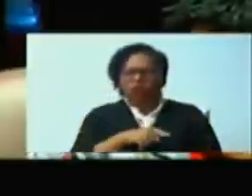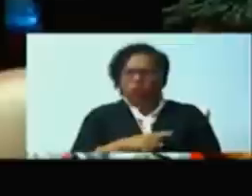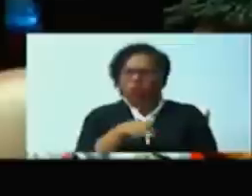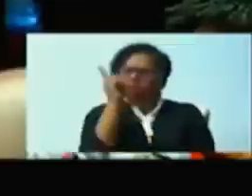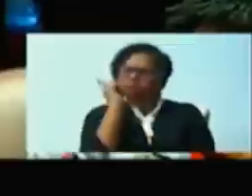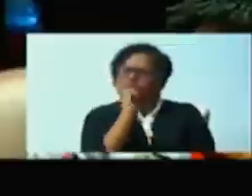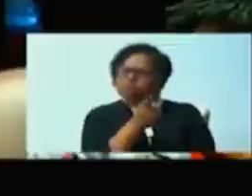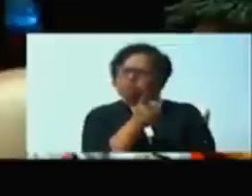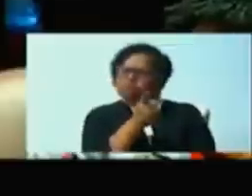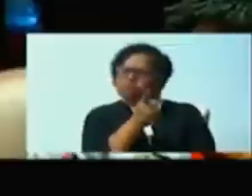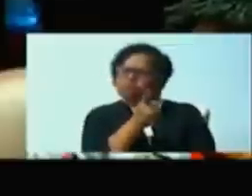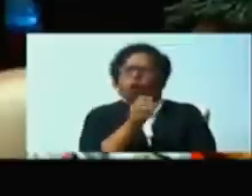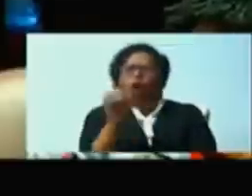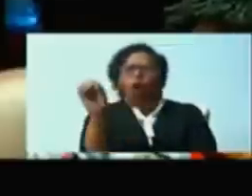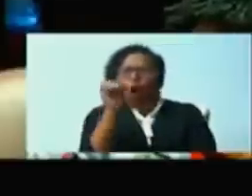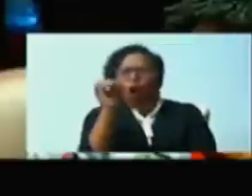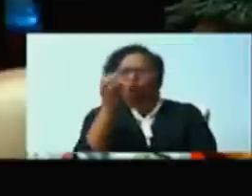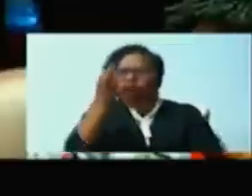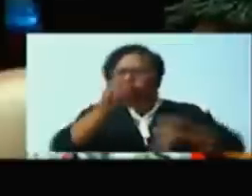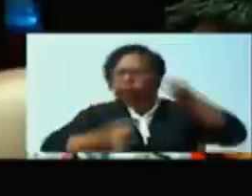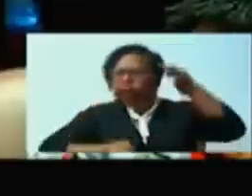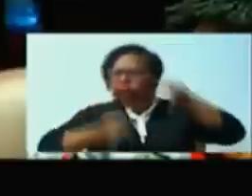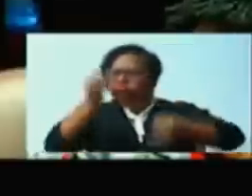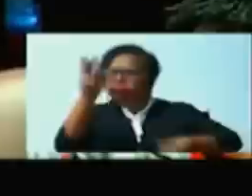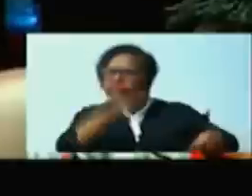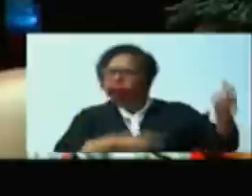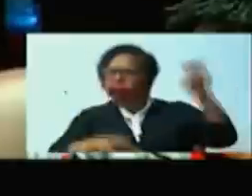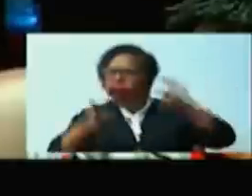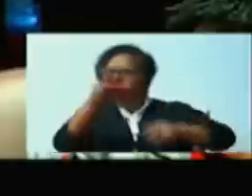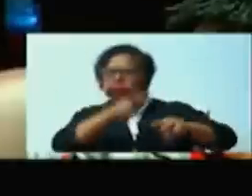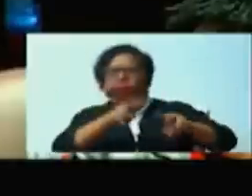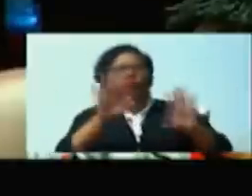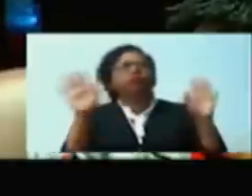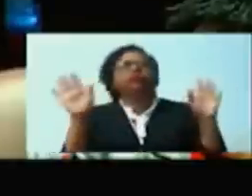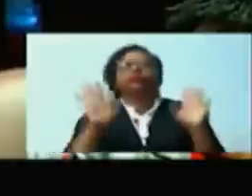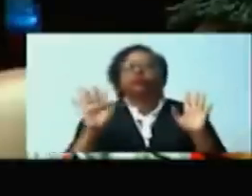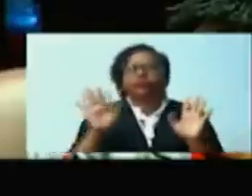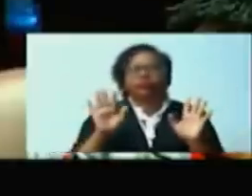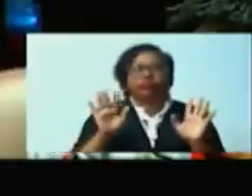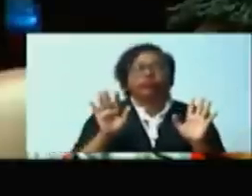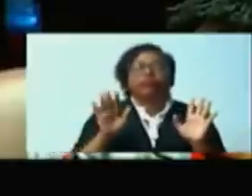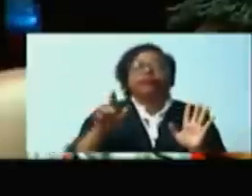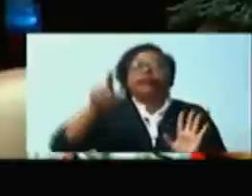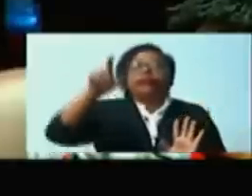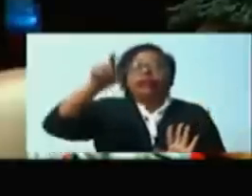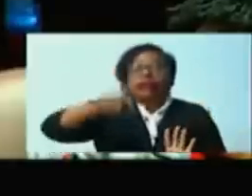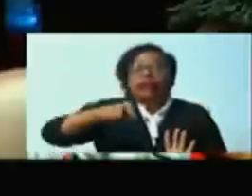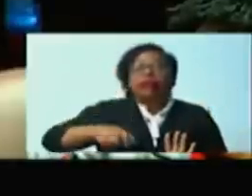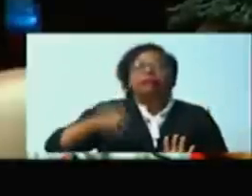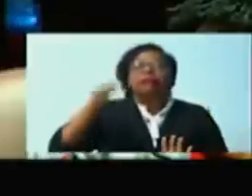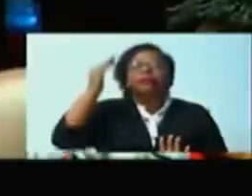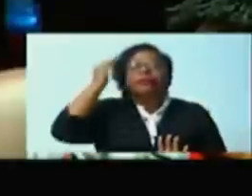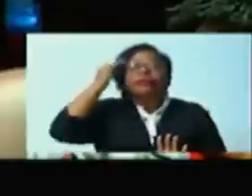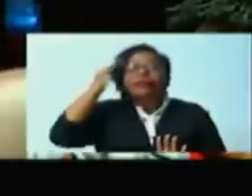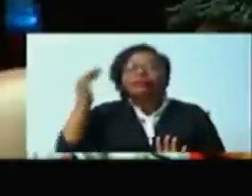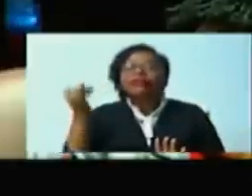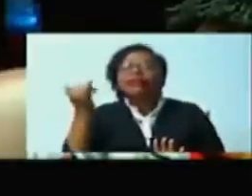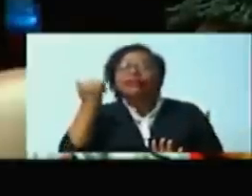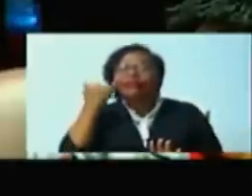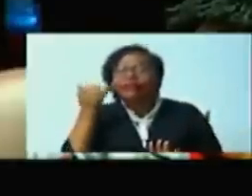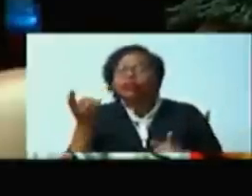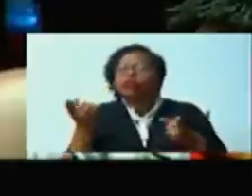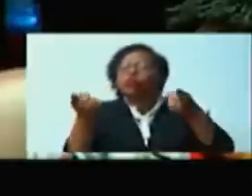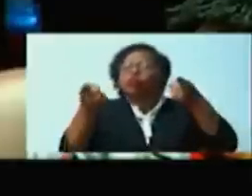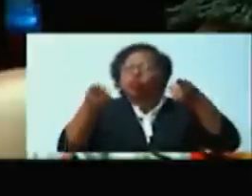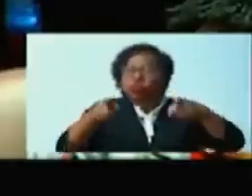lo que tenemos que determinar si ante los hechos que se han ventilado ante la opinión pública procede que este